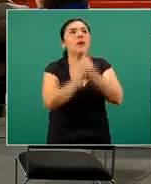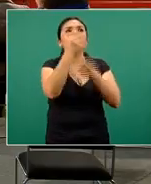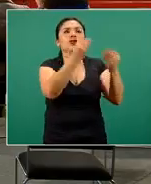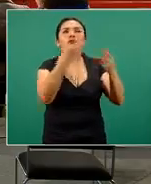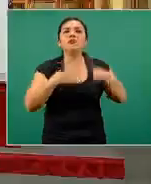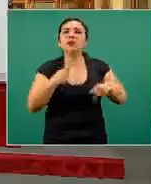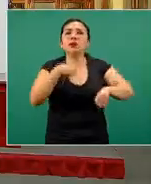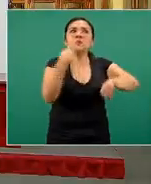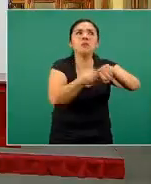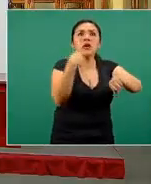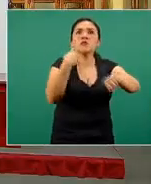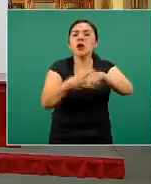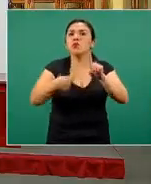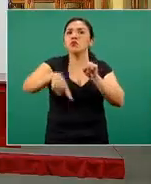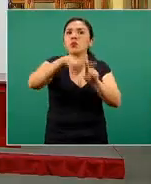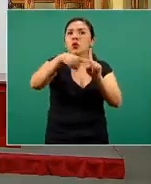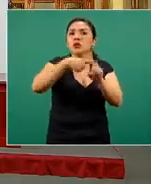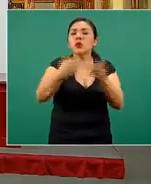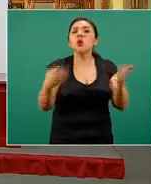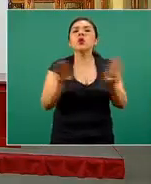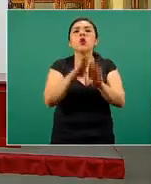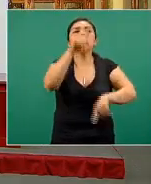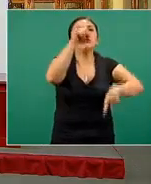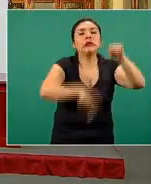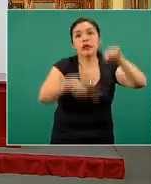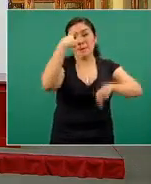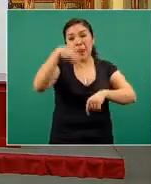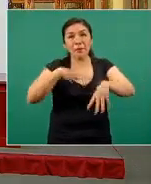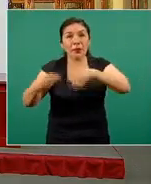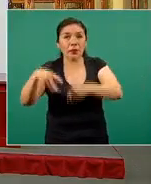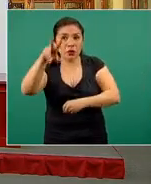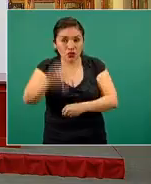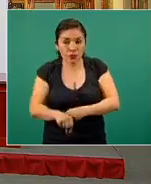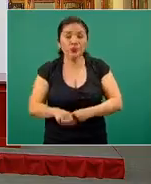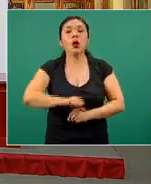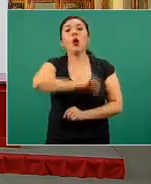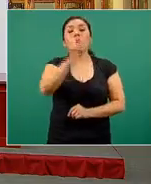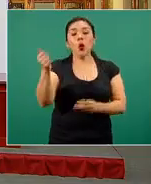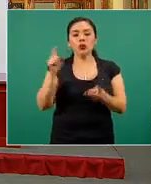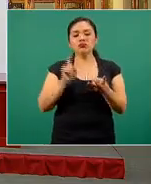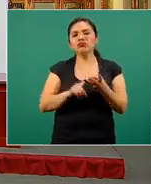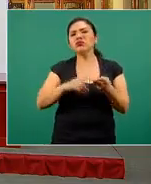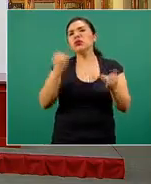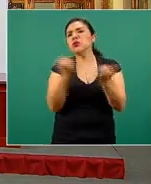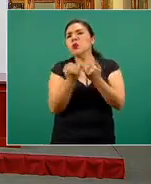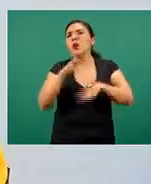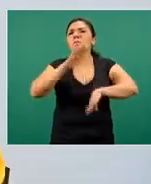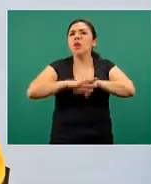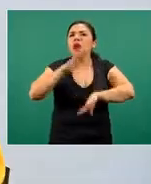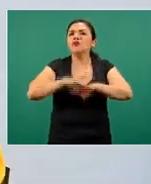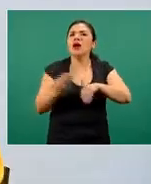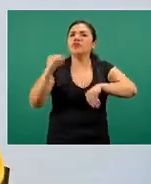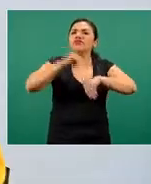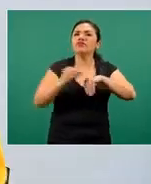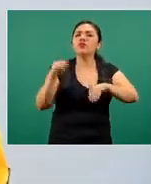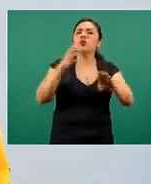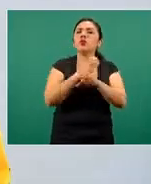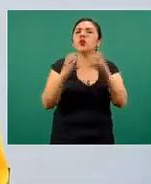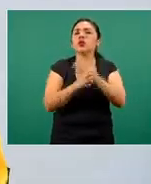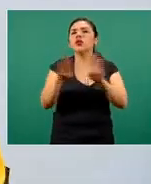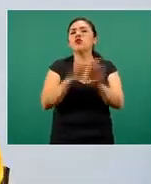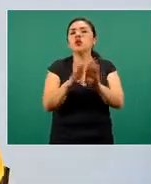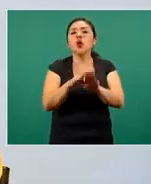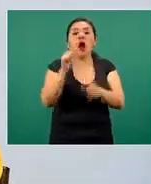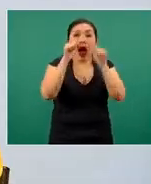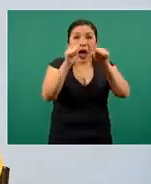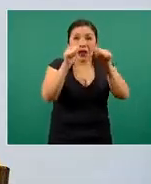activos, para romper estas cadenas de contagio. Y luego un conjunto también de elementos que se fueron sumando, como el alta oportuna, la